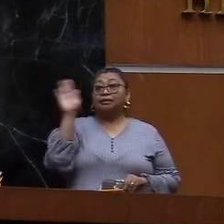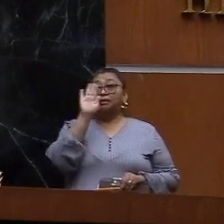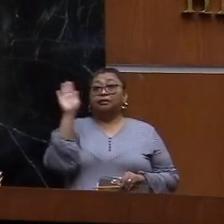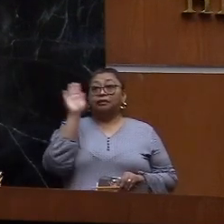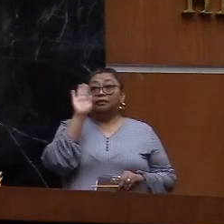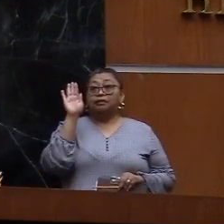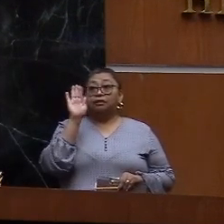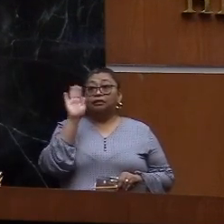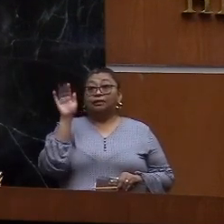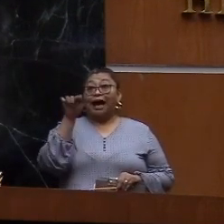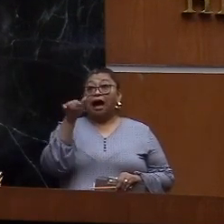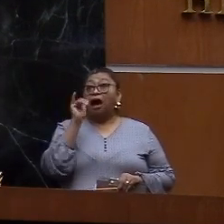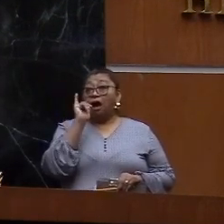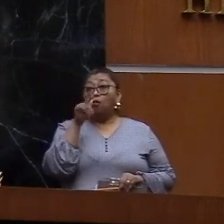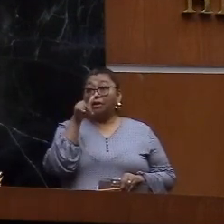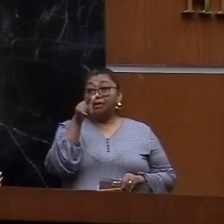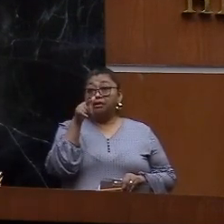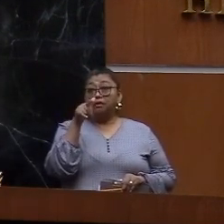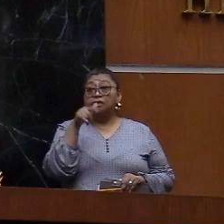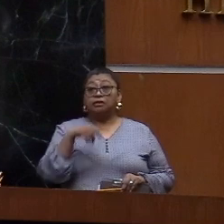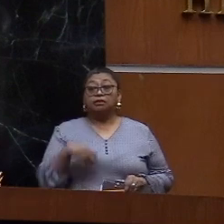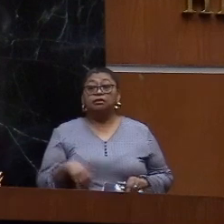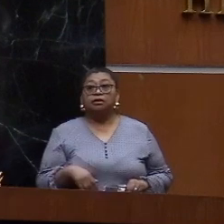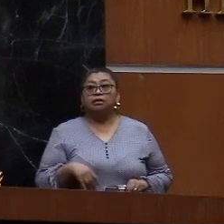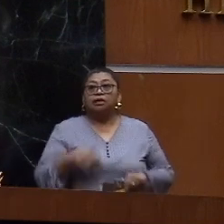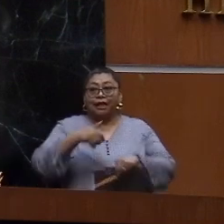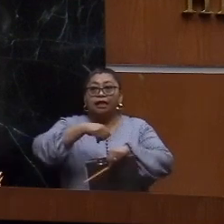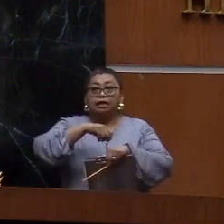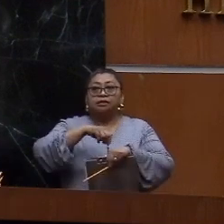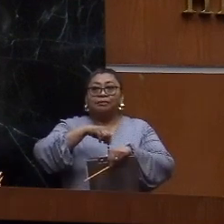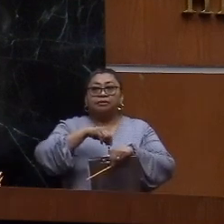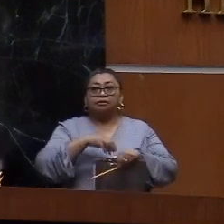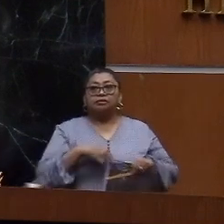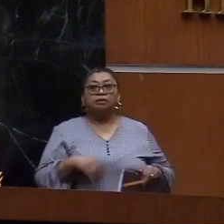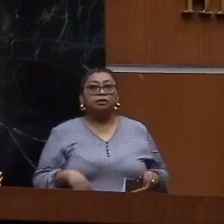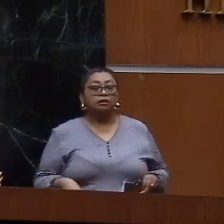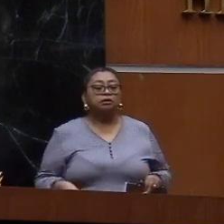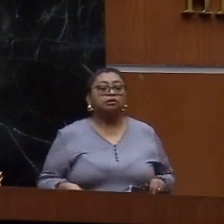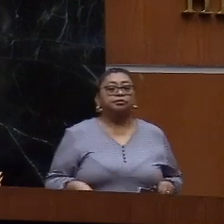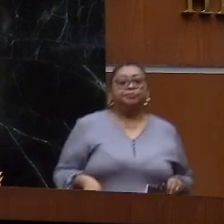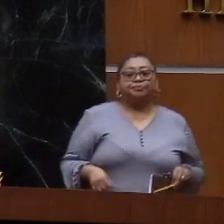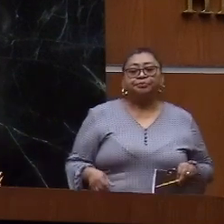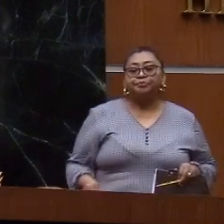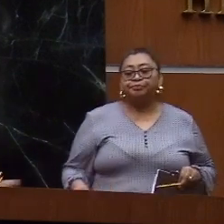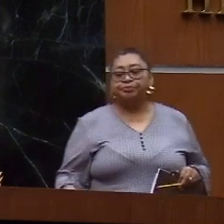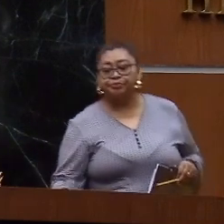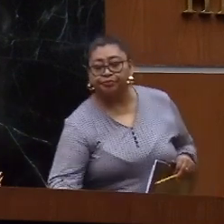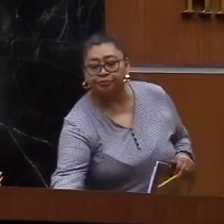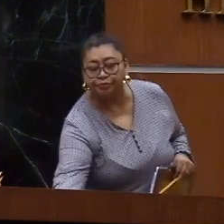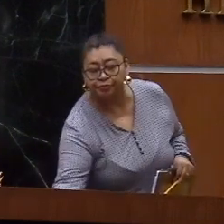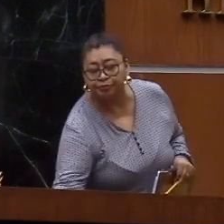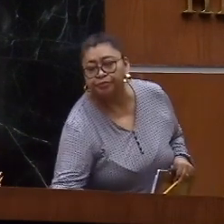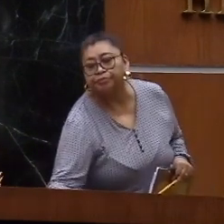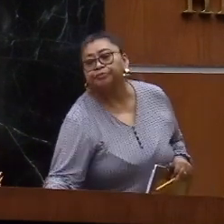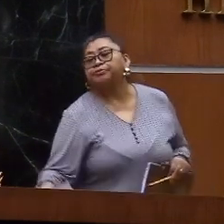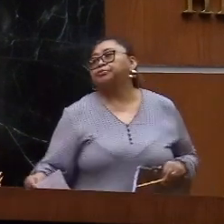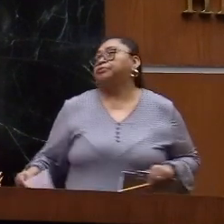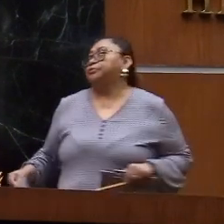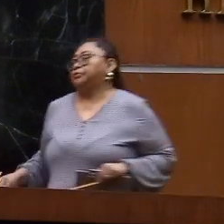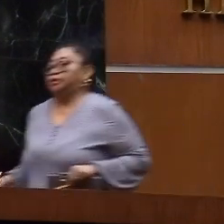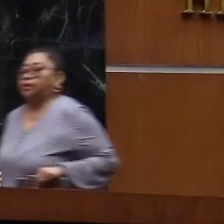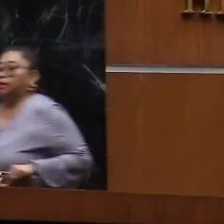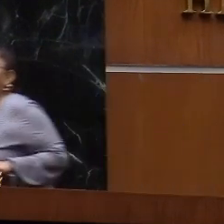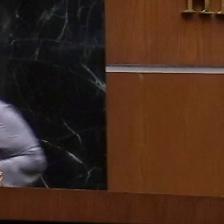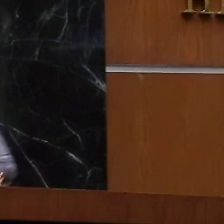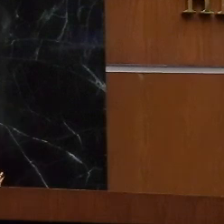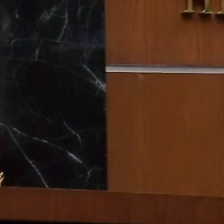Chilpancingo míranos hoy Alejandro a quienes te conocimos a quienes compartimos contigo nuestra visión por